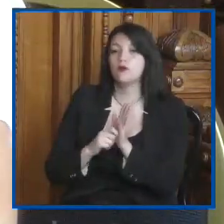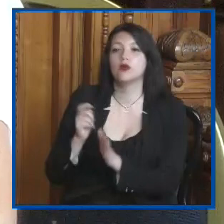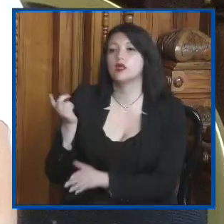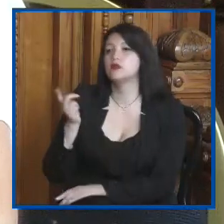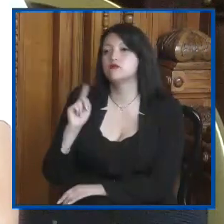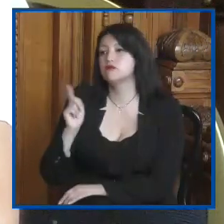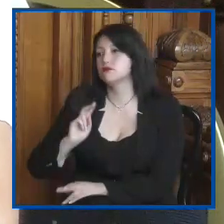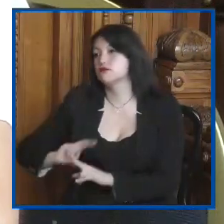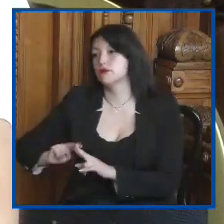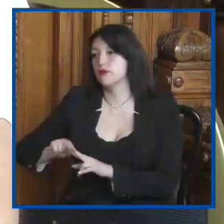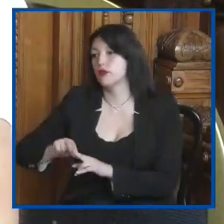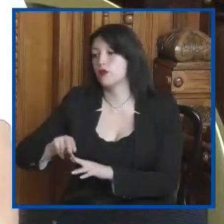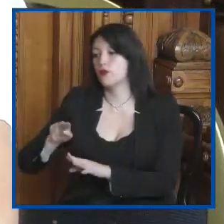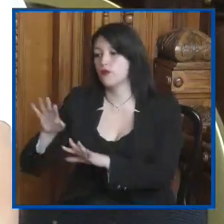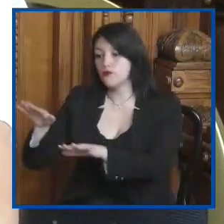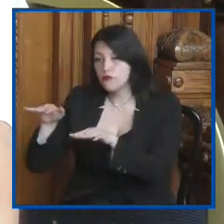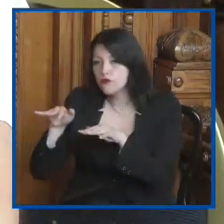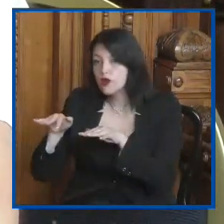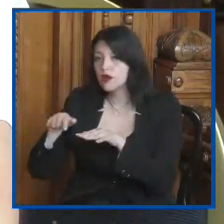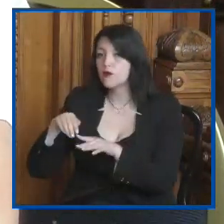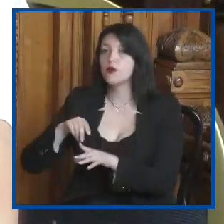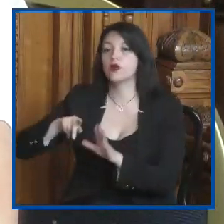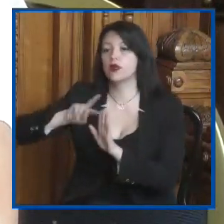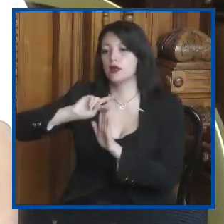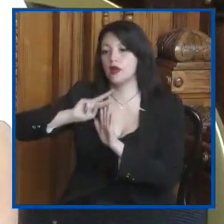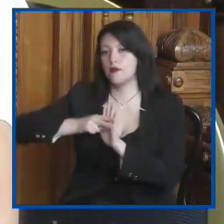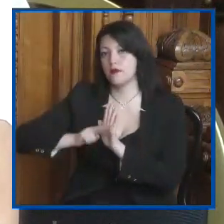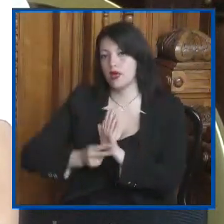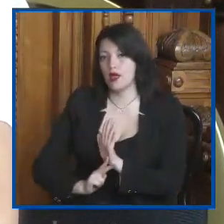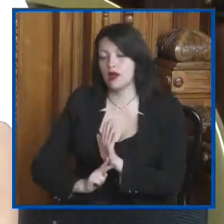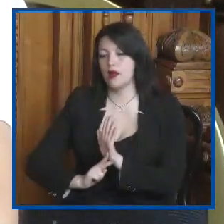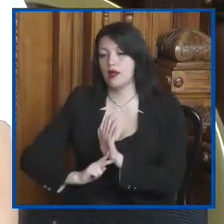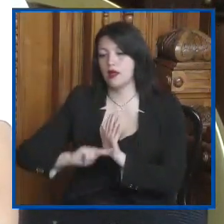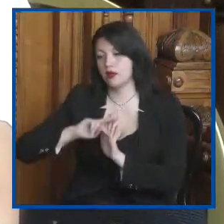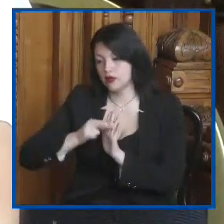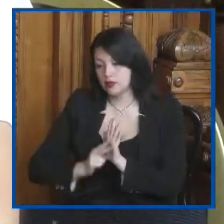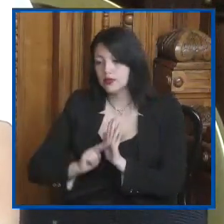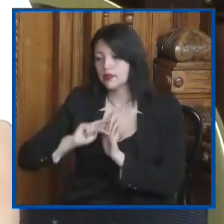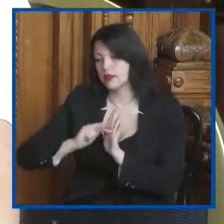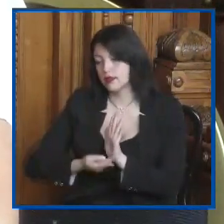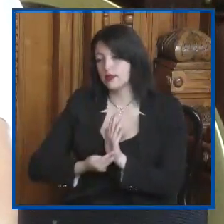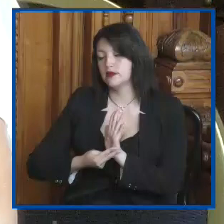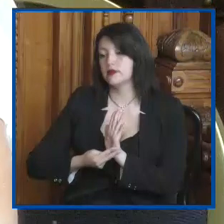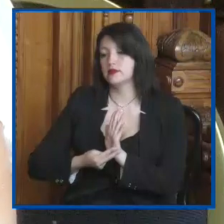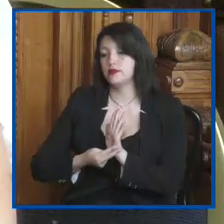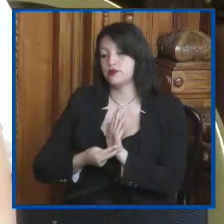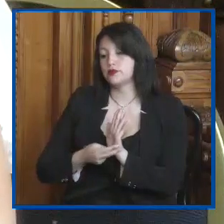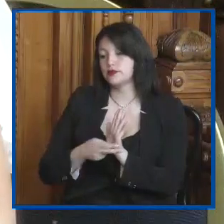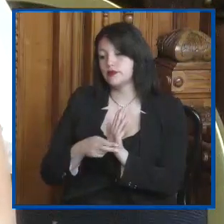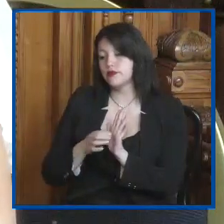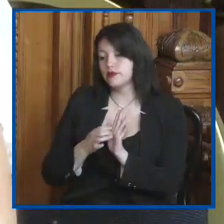se fija una audiencia para después volverla a cambiar en el calendario y volverla a fijar y volverla y así.